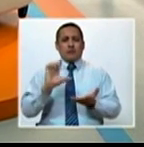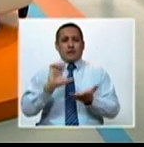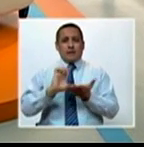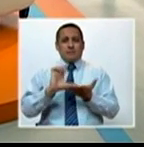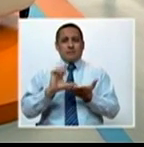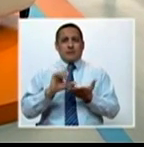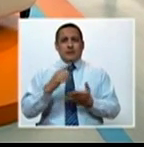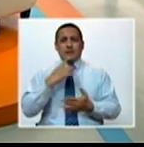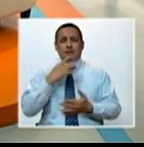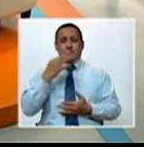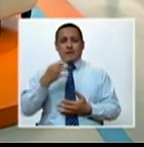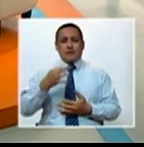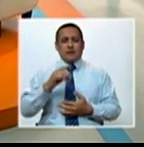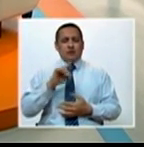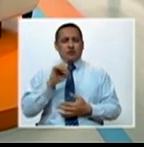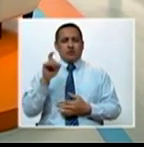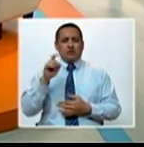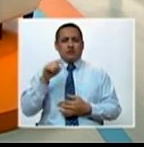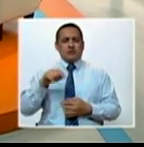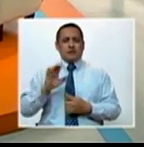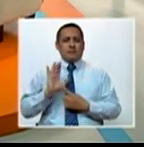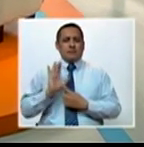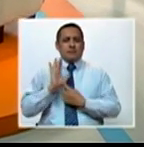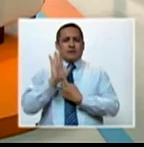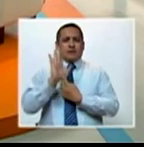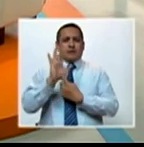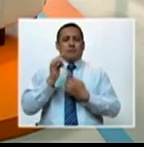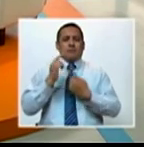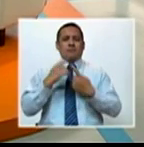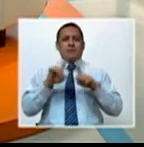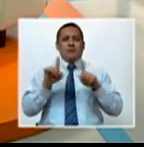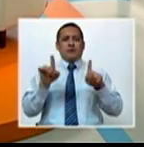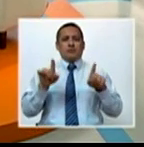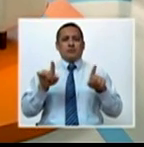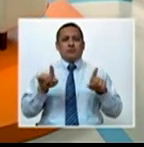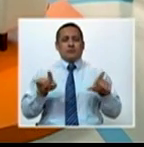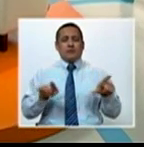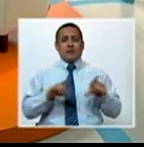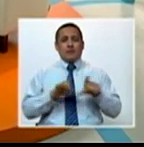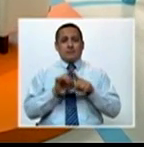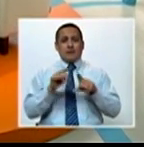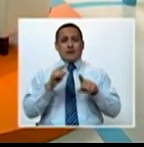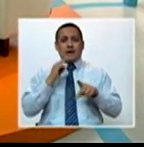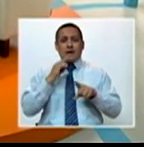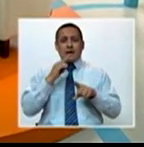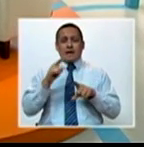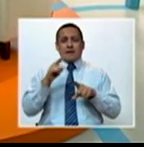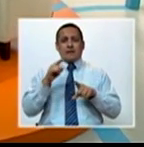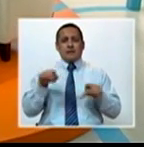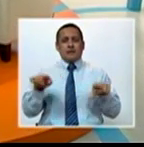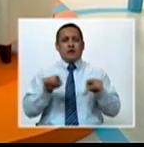además es, como bien saben ustedes, profesor